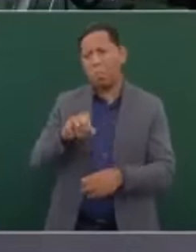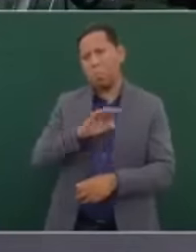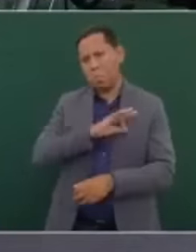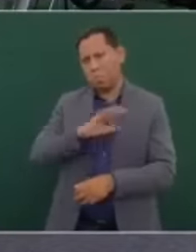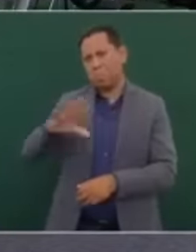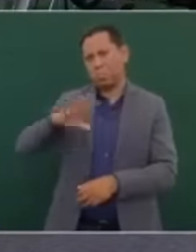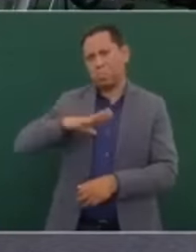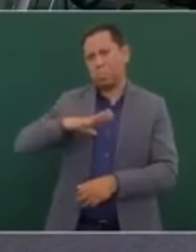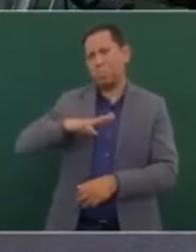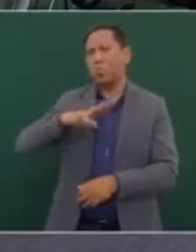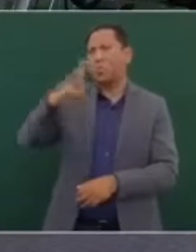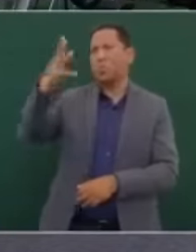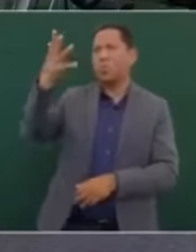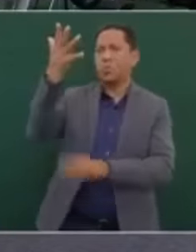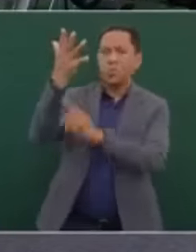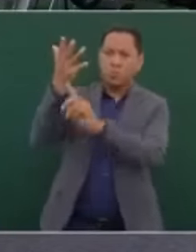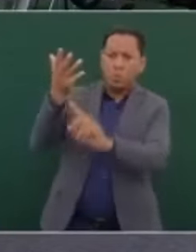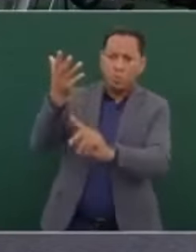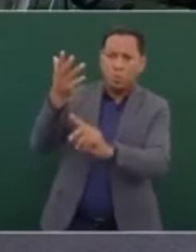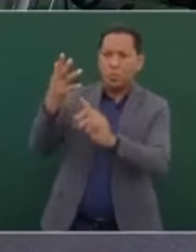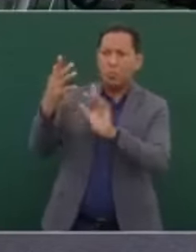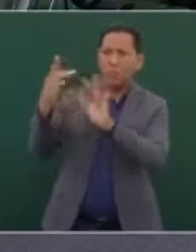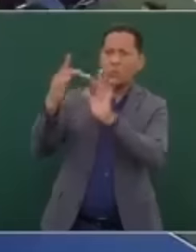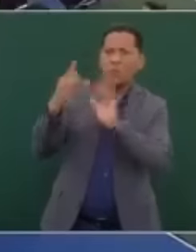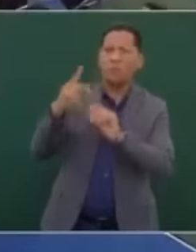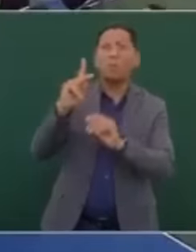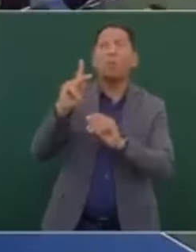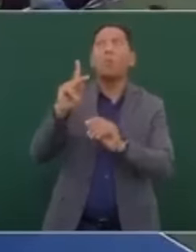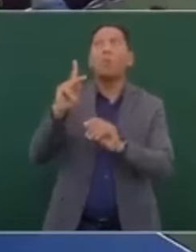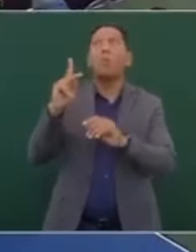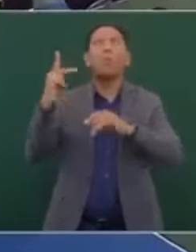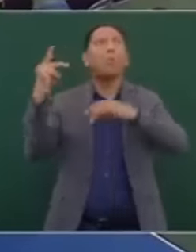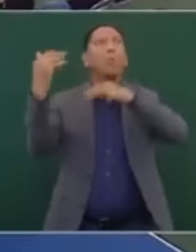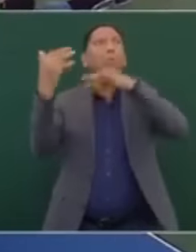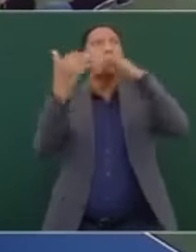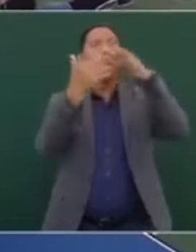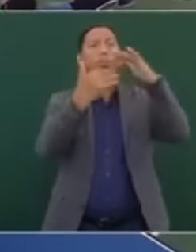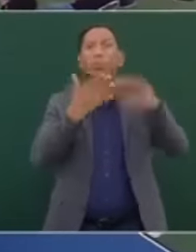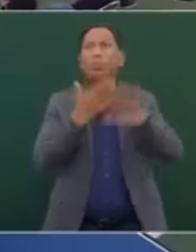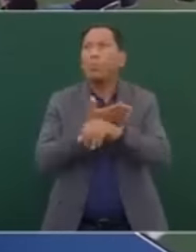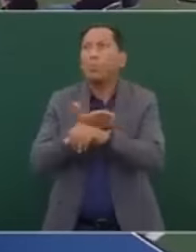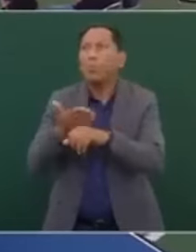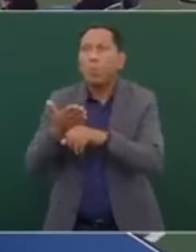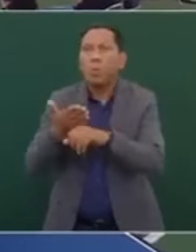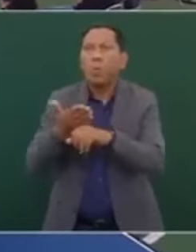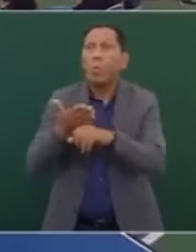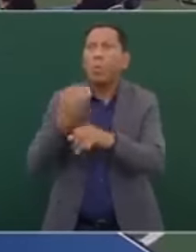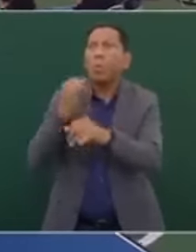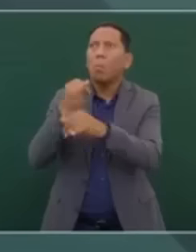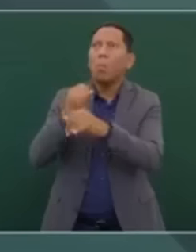satélite, pero si está nublado ya no hay señal.